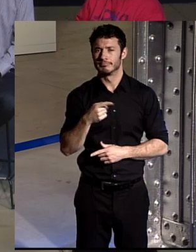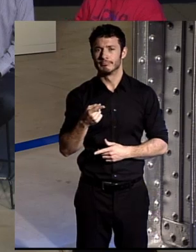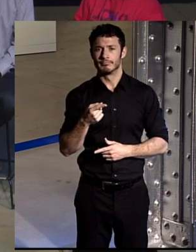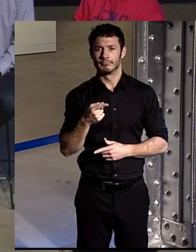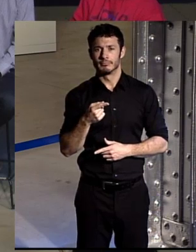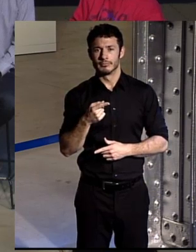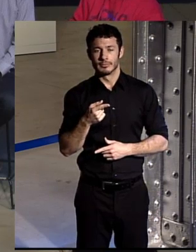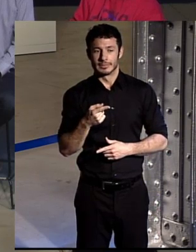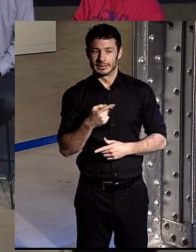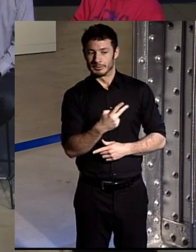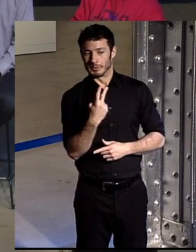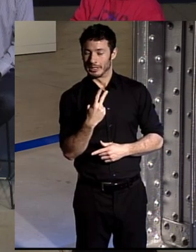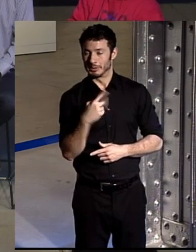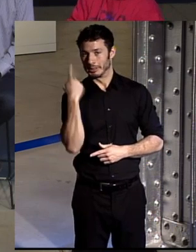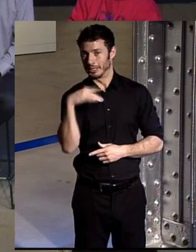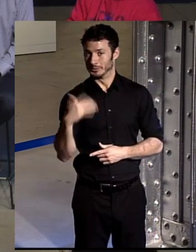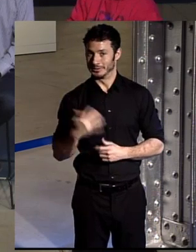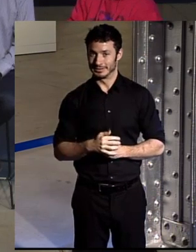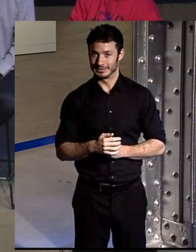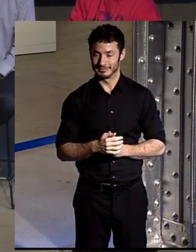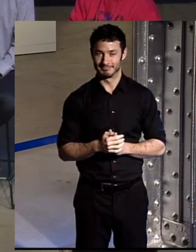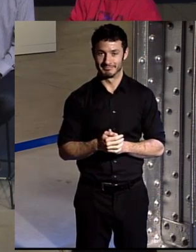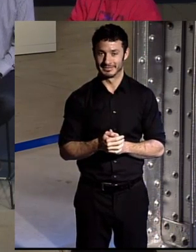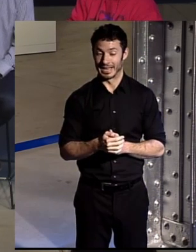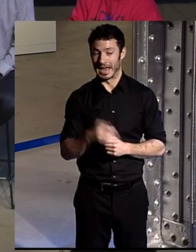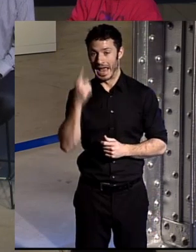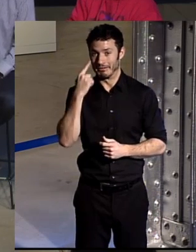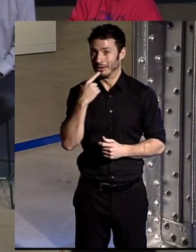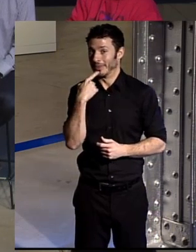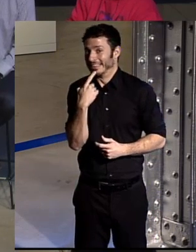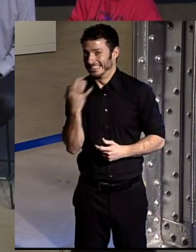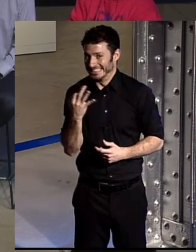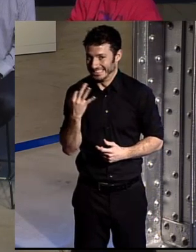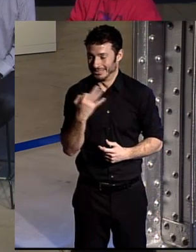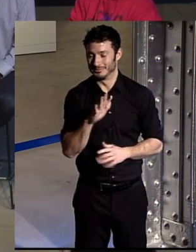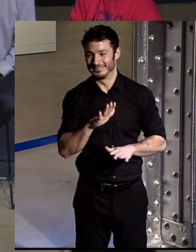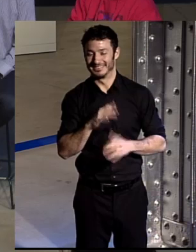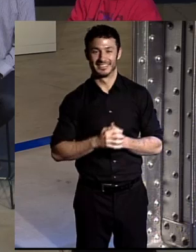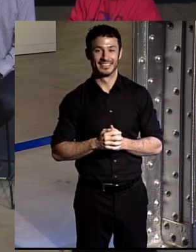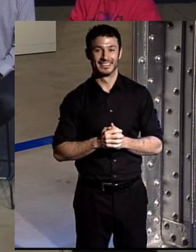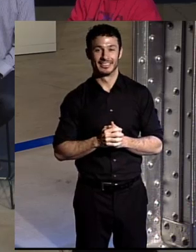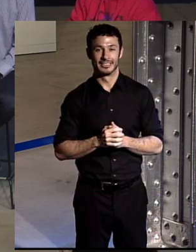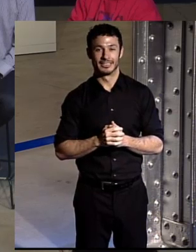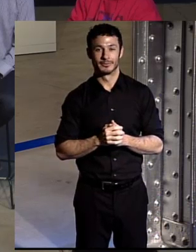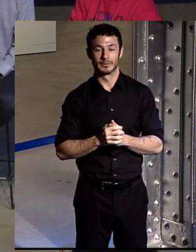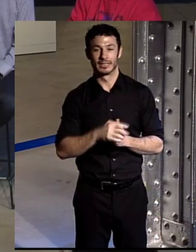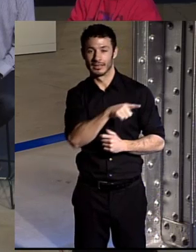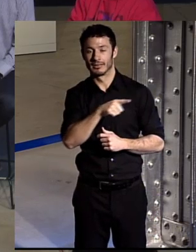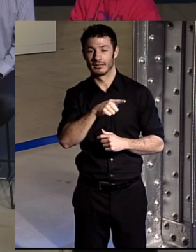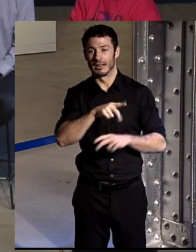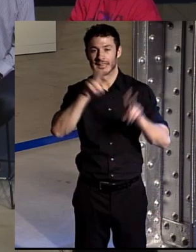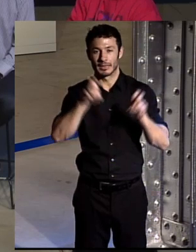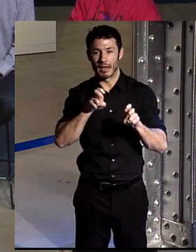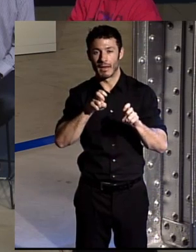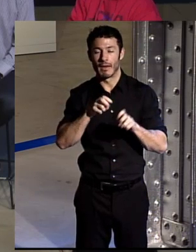tipos... ¿Cómo me mira? Es que pone una carita. ¿Qué vamos esperando? ¿Qué me va a decir? ¿Qué más sabe sobre el tema de microbiología, en